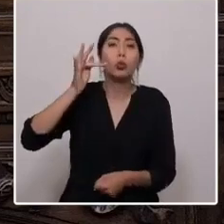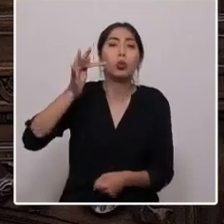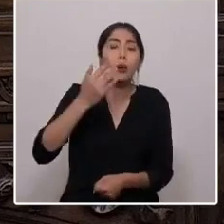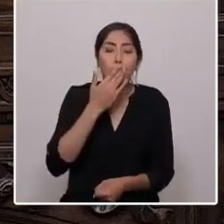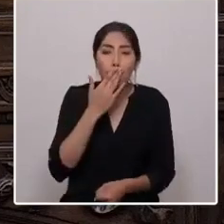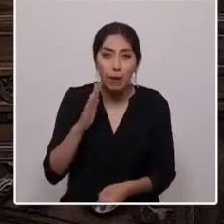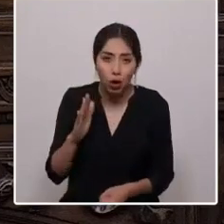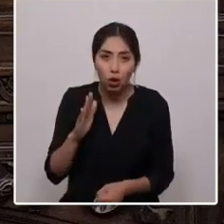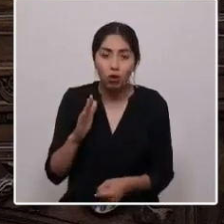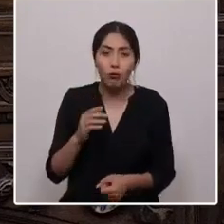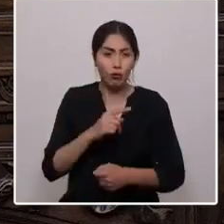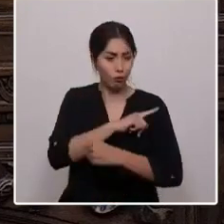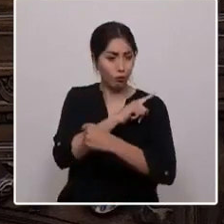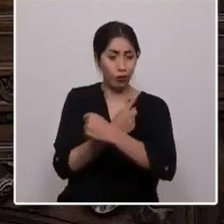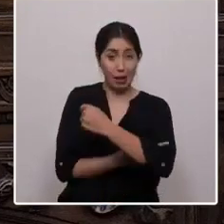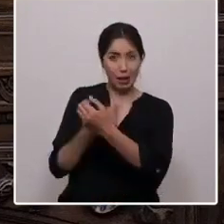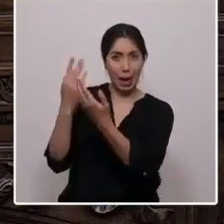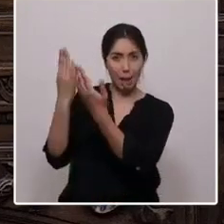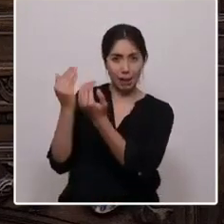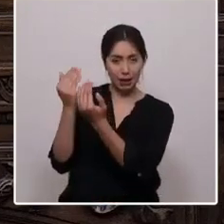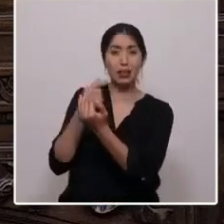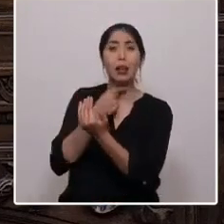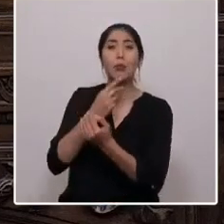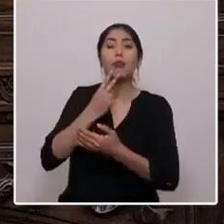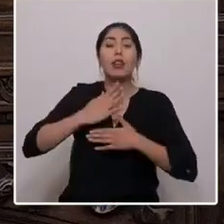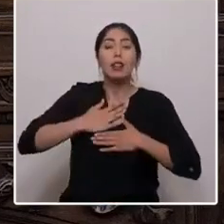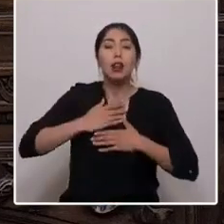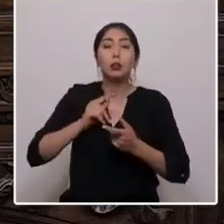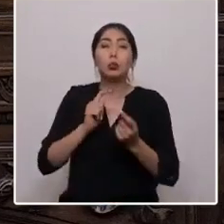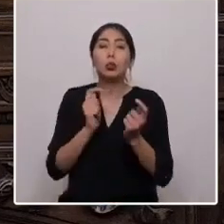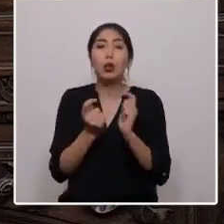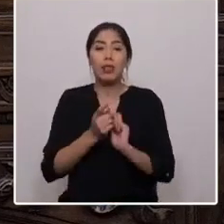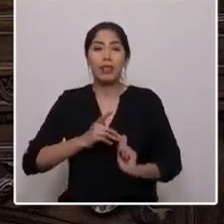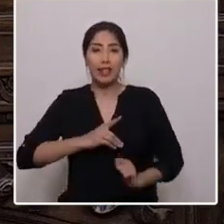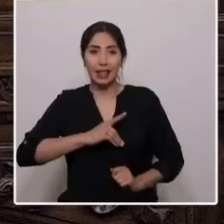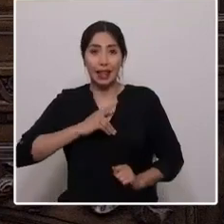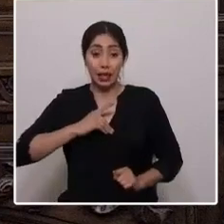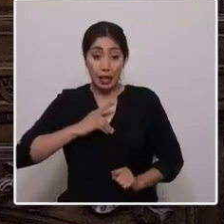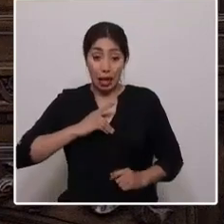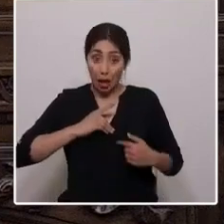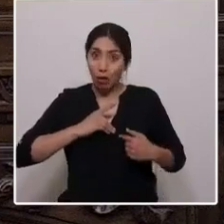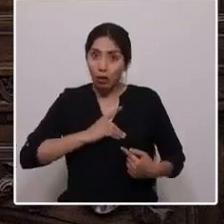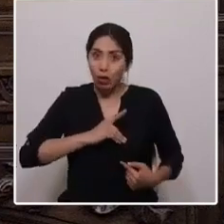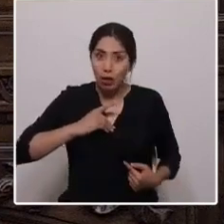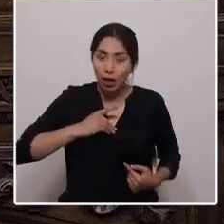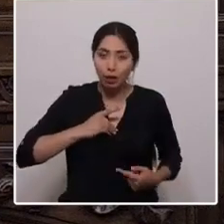buscamos que la vida se transforme en dignidad y que la dignidad se transforme en vida